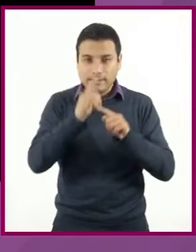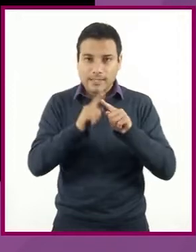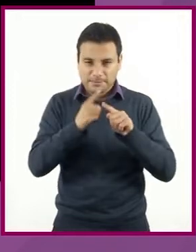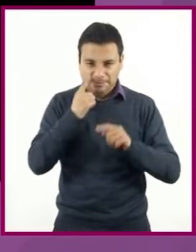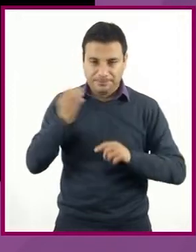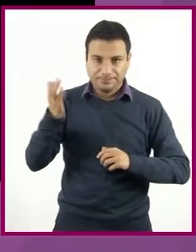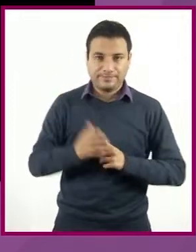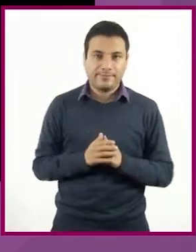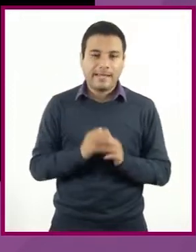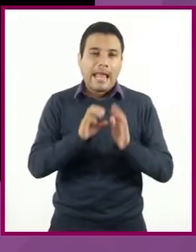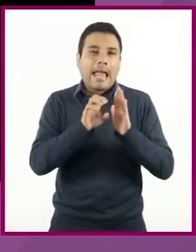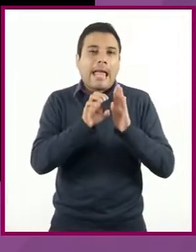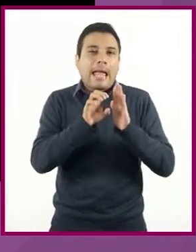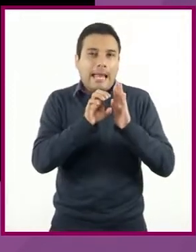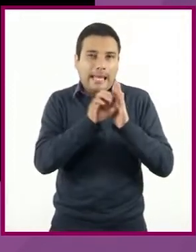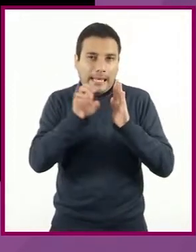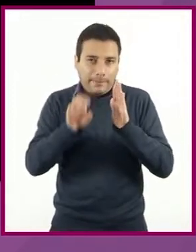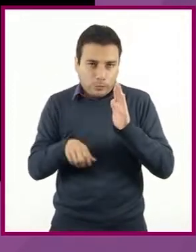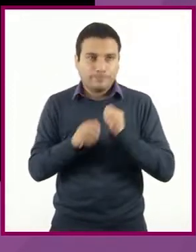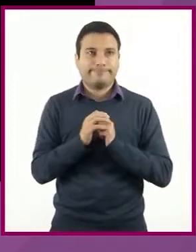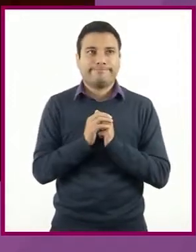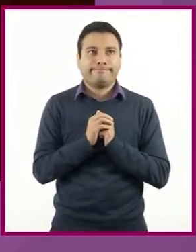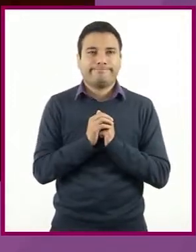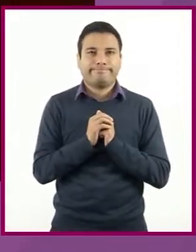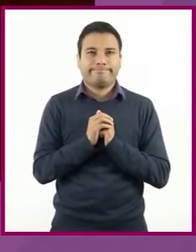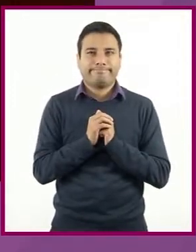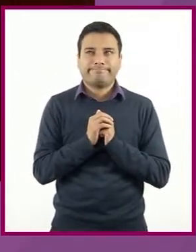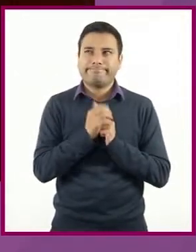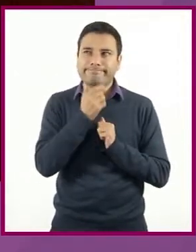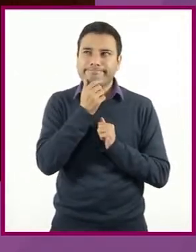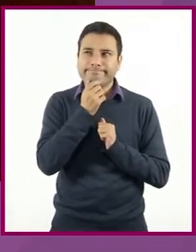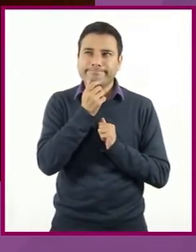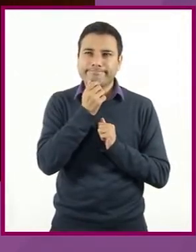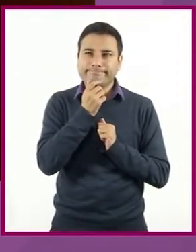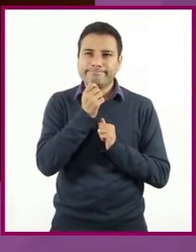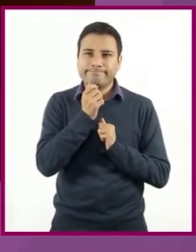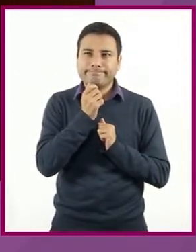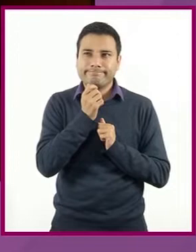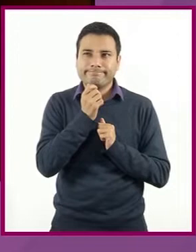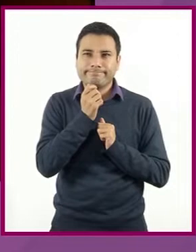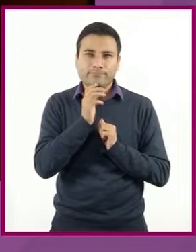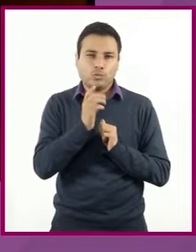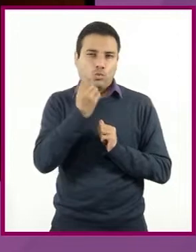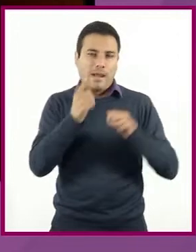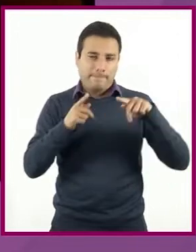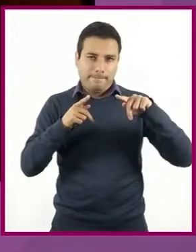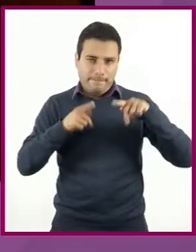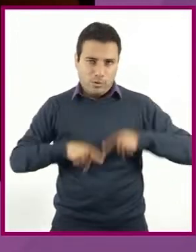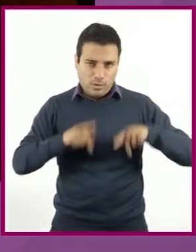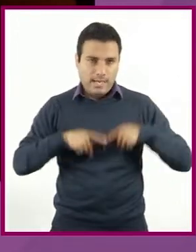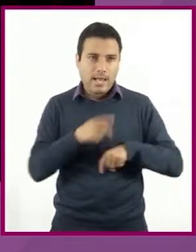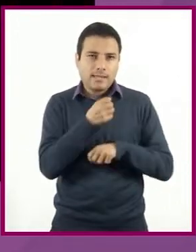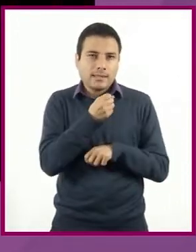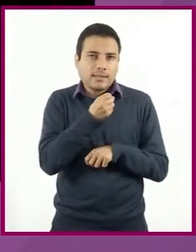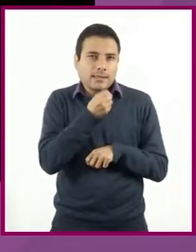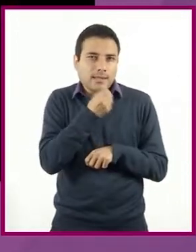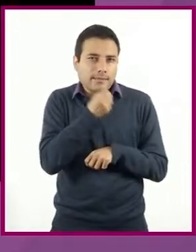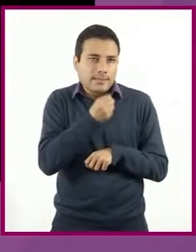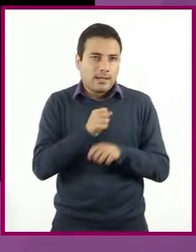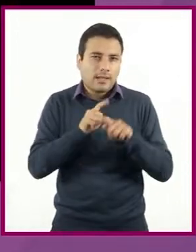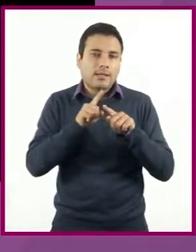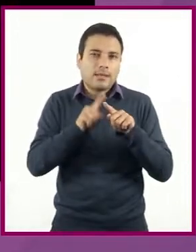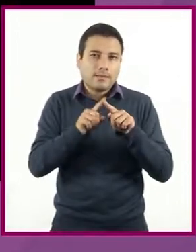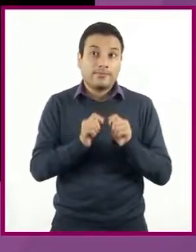Si yo pudiera regresar en el tiempo... Si yo pudiera entrevistar a un personaje histórico,